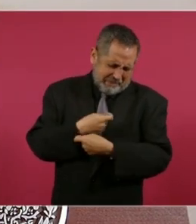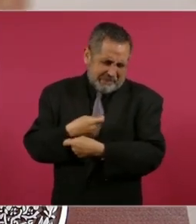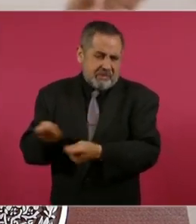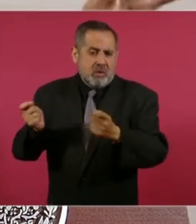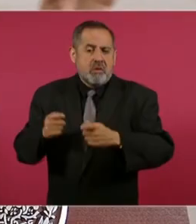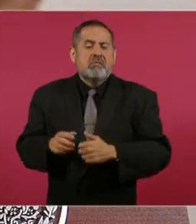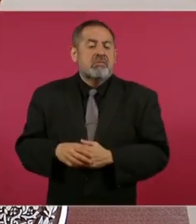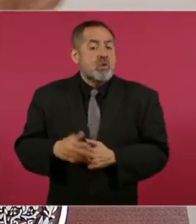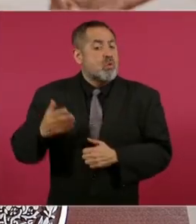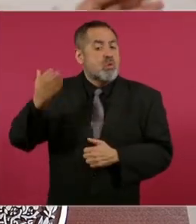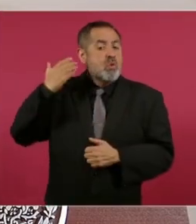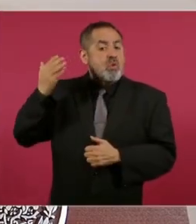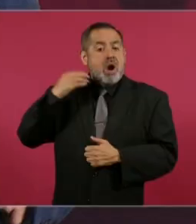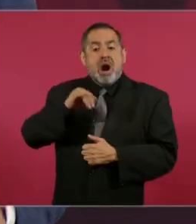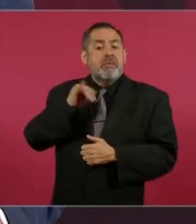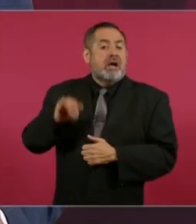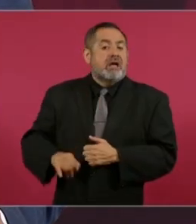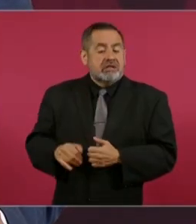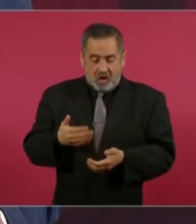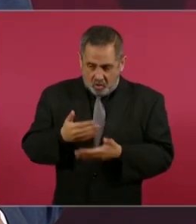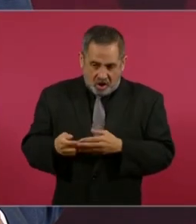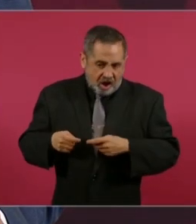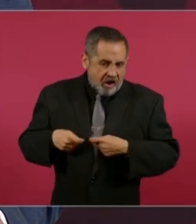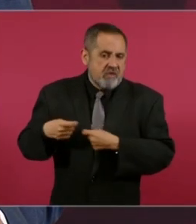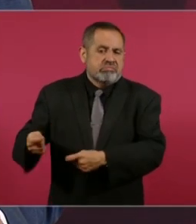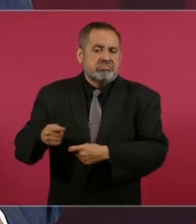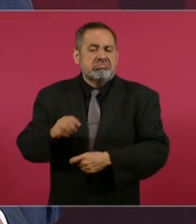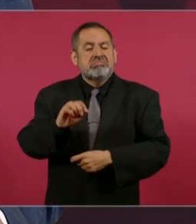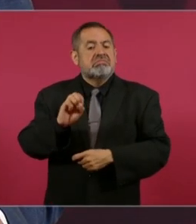Eso nunca había sucedido.